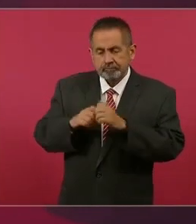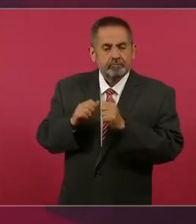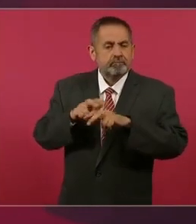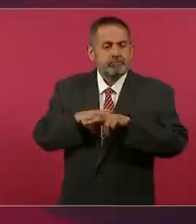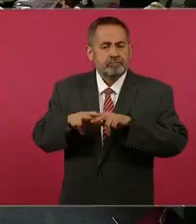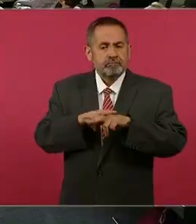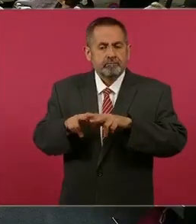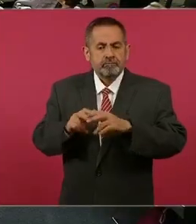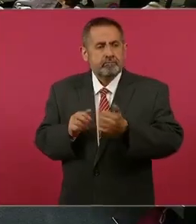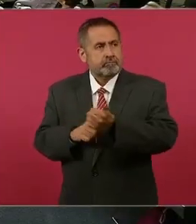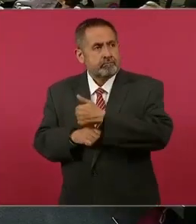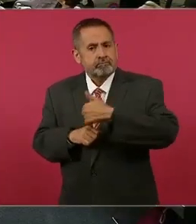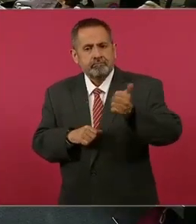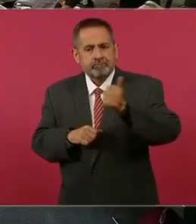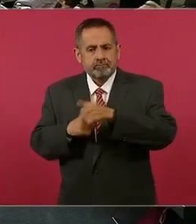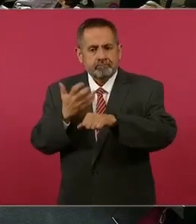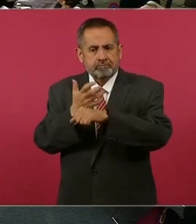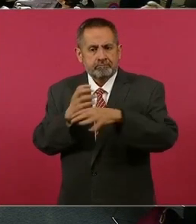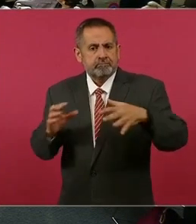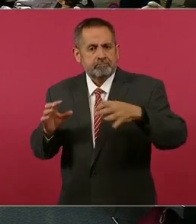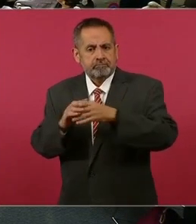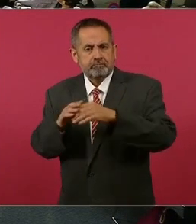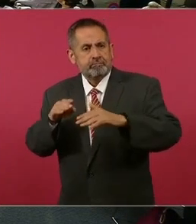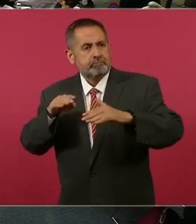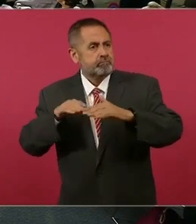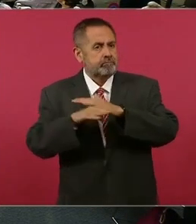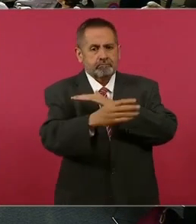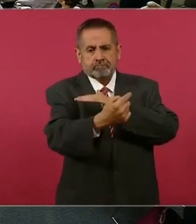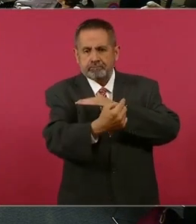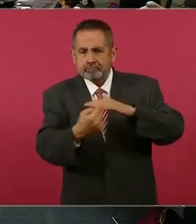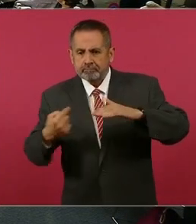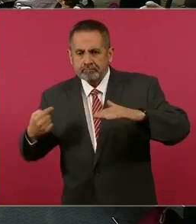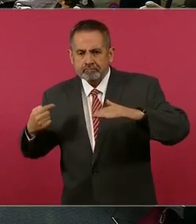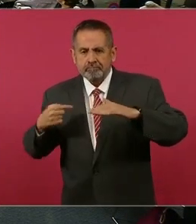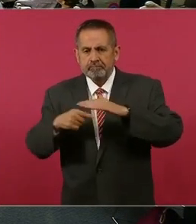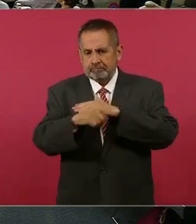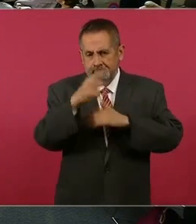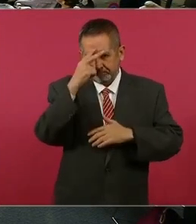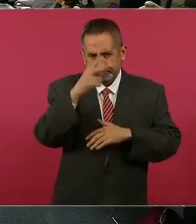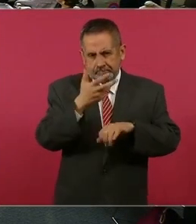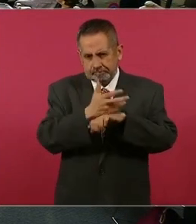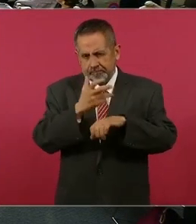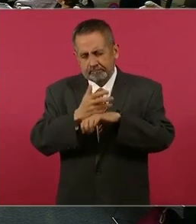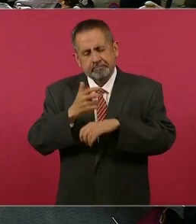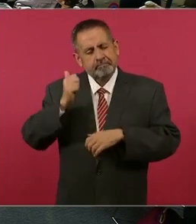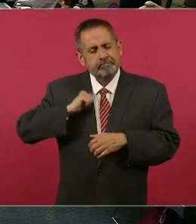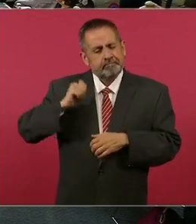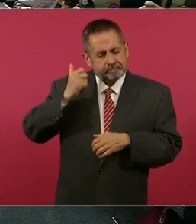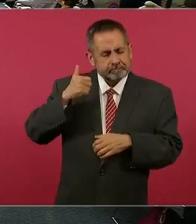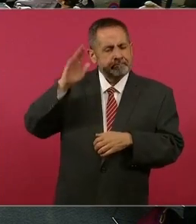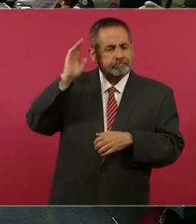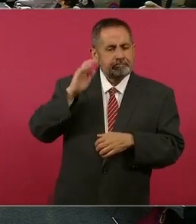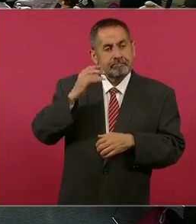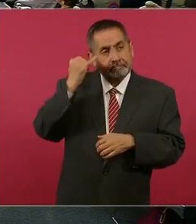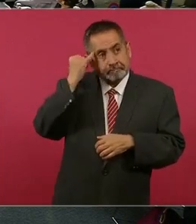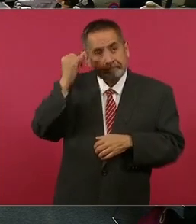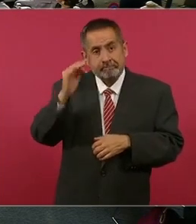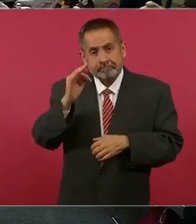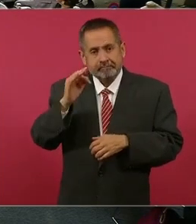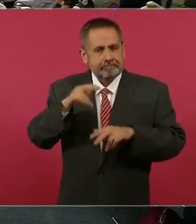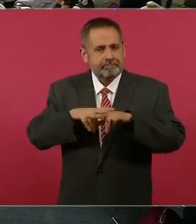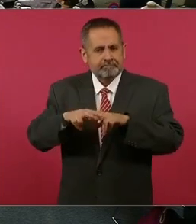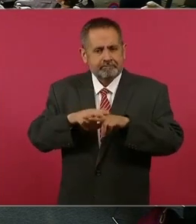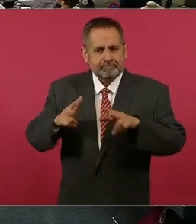ferrocarriles con Estados Unidos, de Estados Unidos hacia México, a construir el ferrocarril.